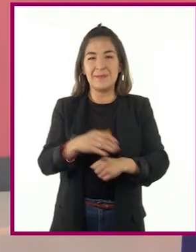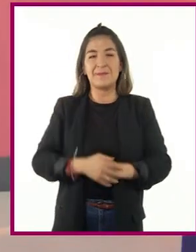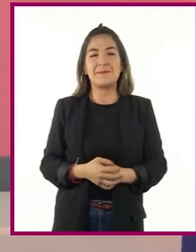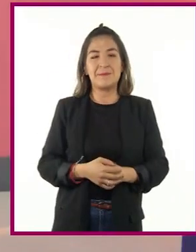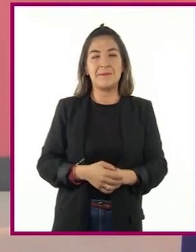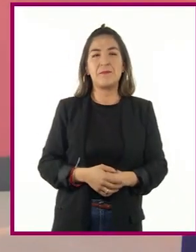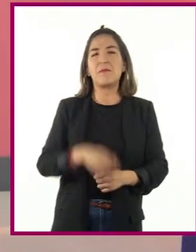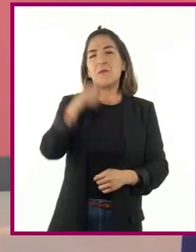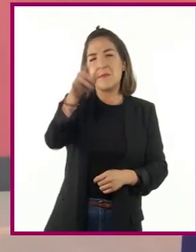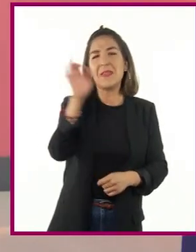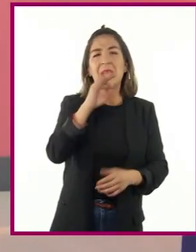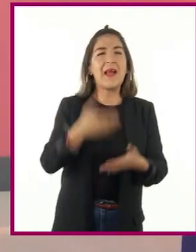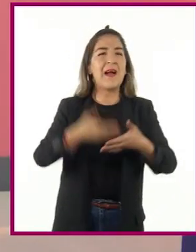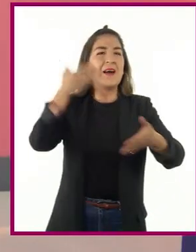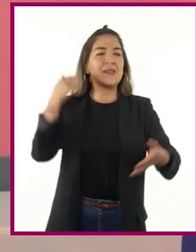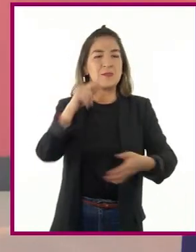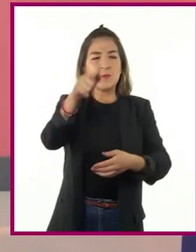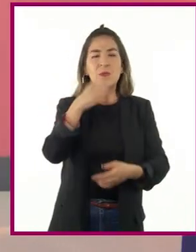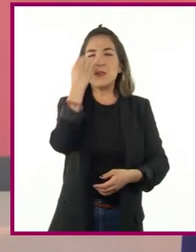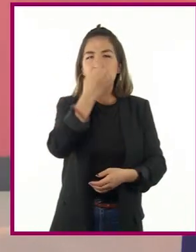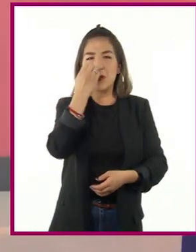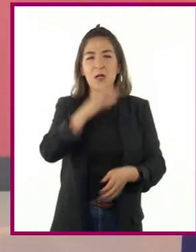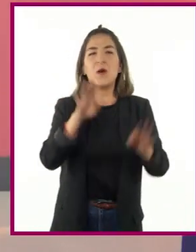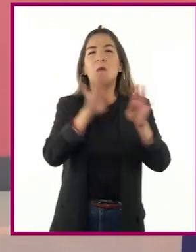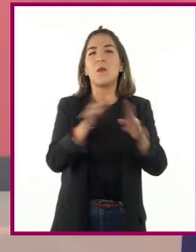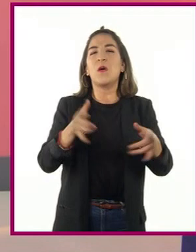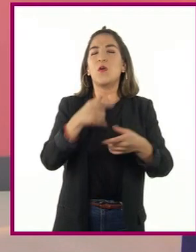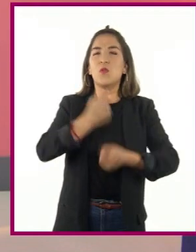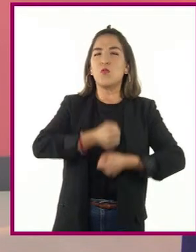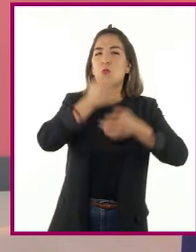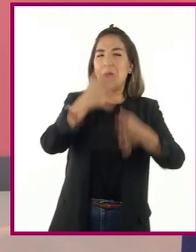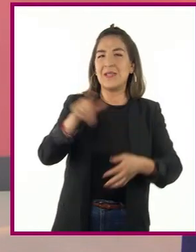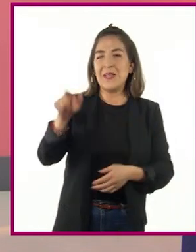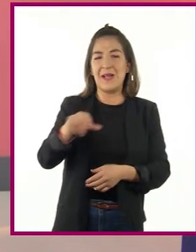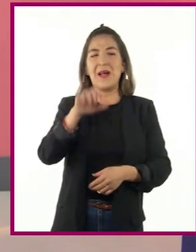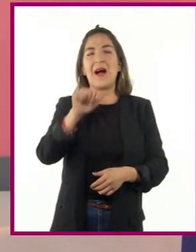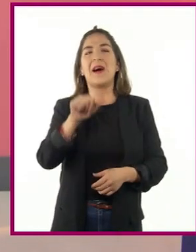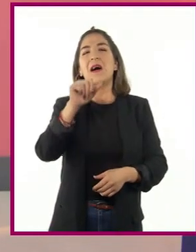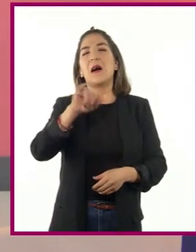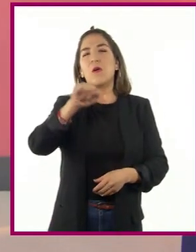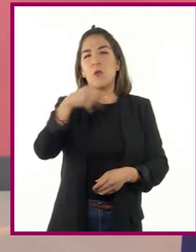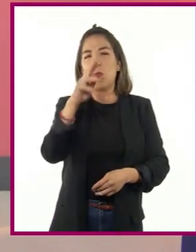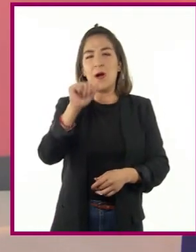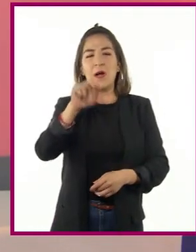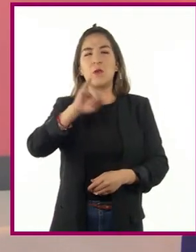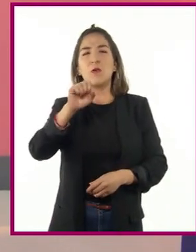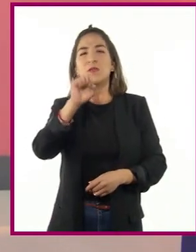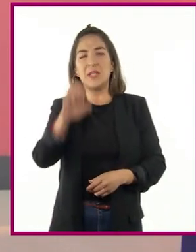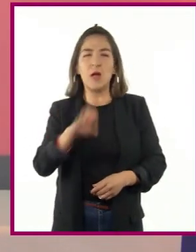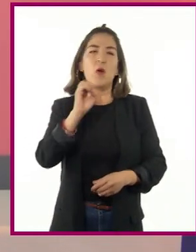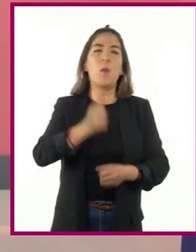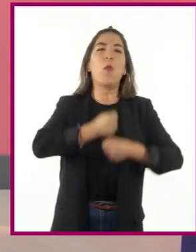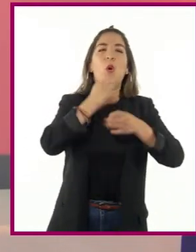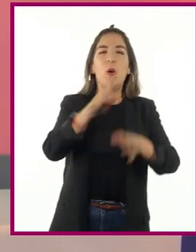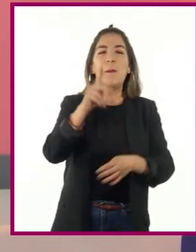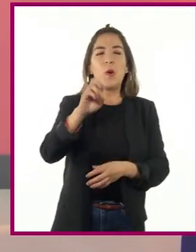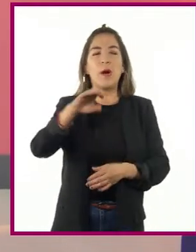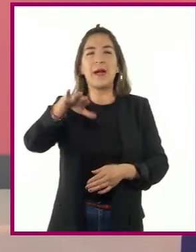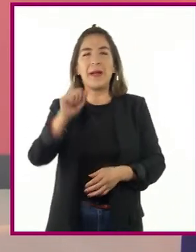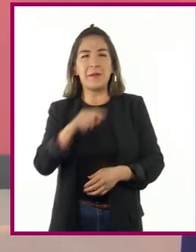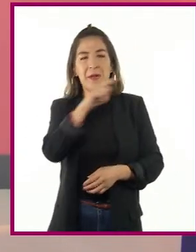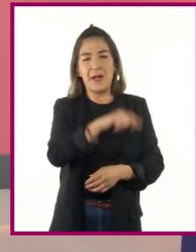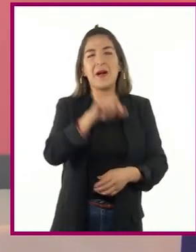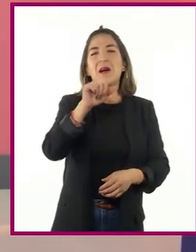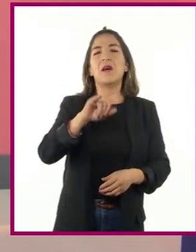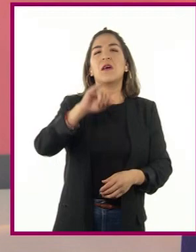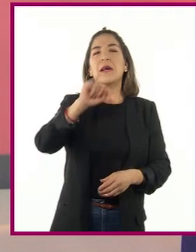Quizá en su vida escolar han leído algún cuento de Arreola o un poema de Jaime Sabines, o escuchado alguna canción o ronda infantil